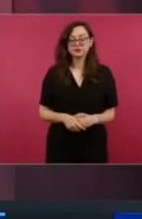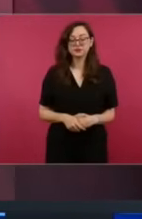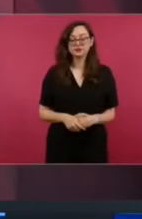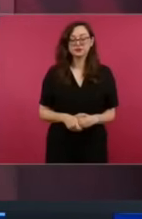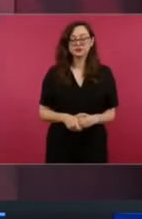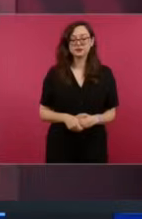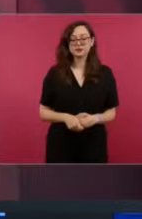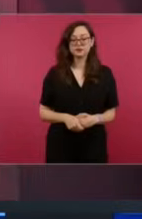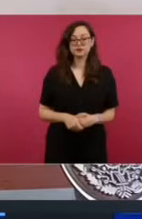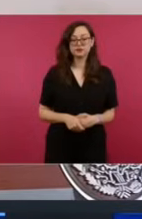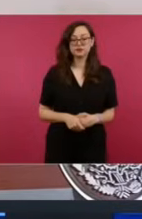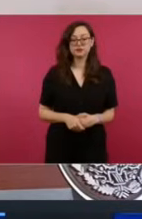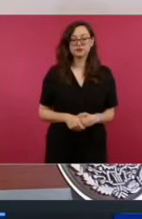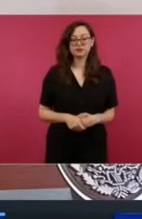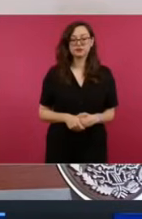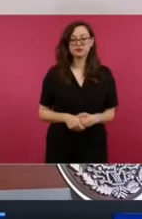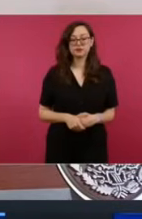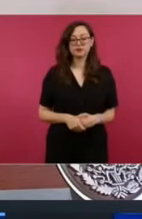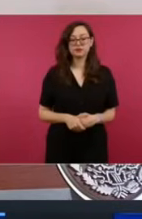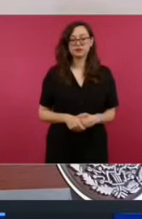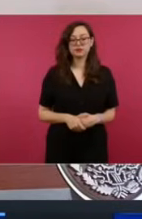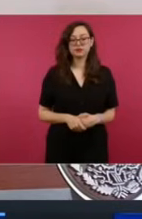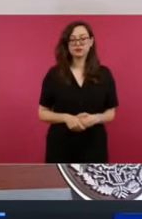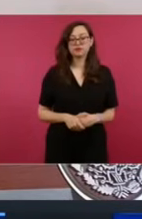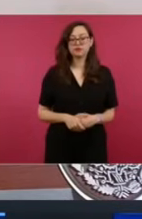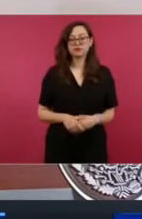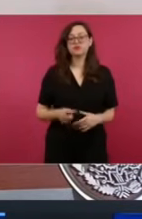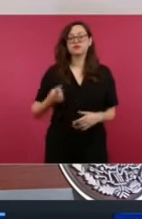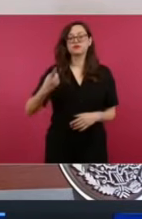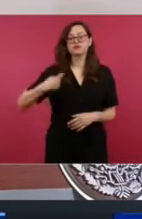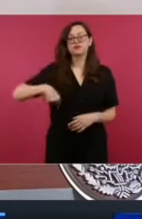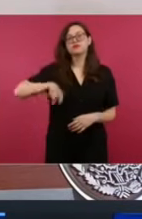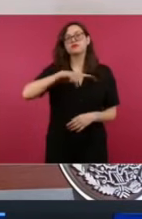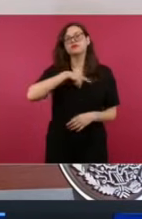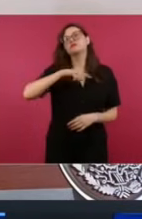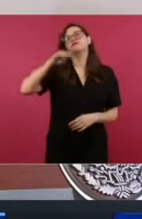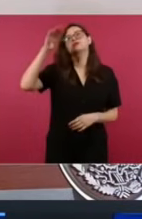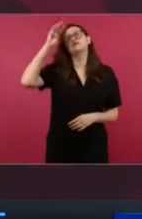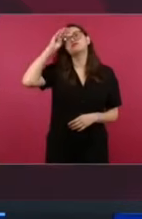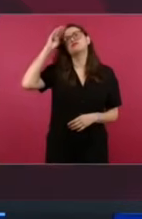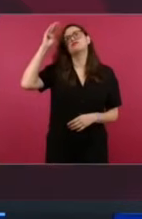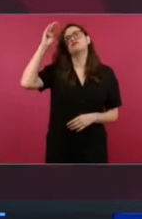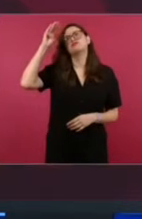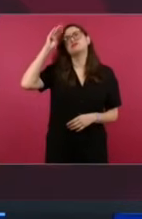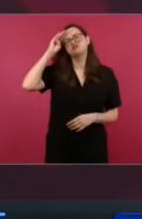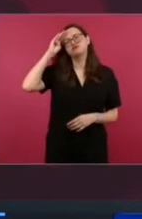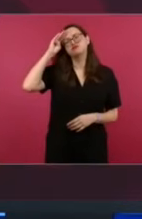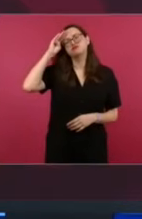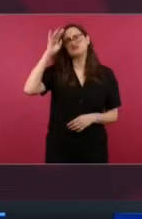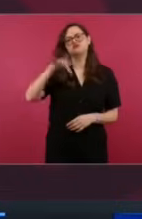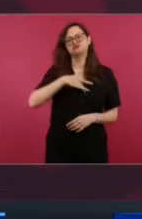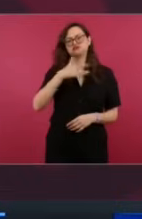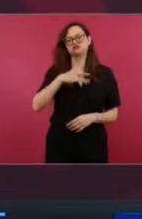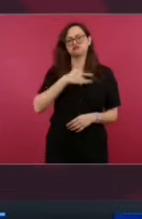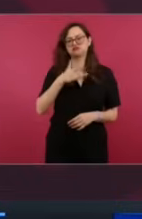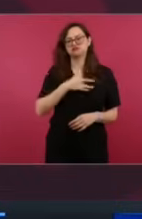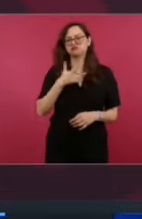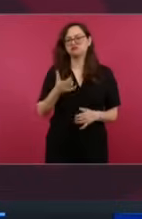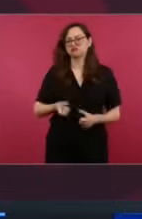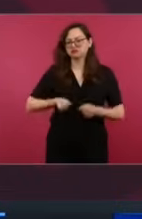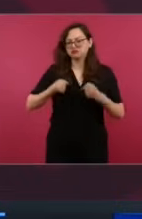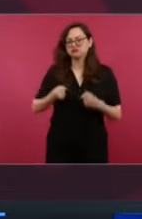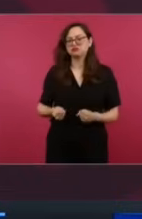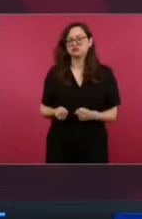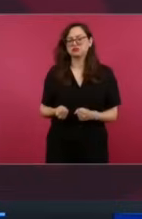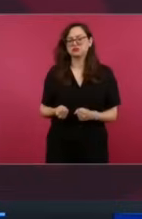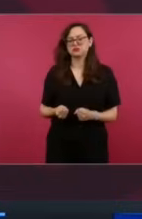habían eran huesitos de, pues, de lo que sea, menos de humanos, y pues hicieron un escandalazo tremendo. Estuvo